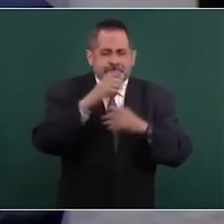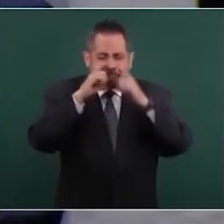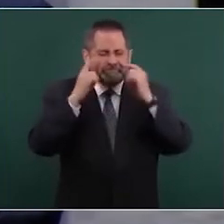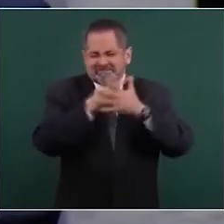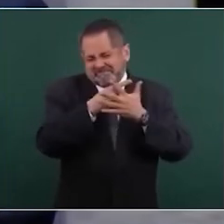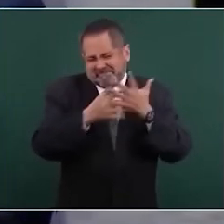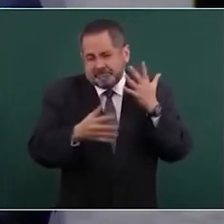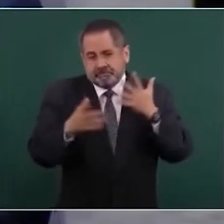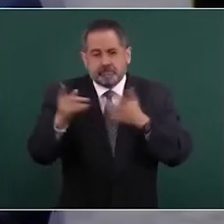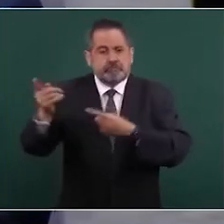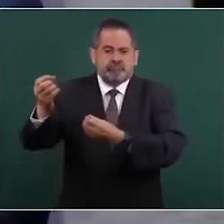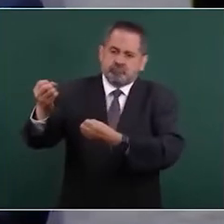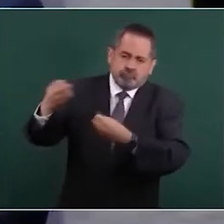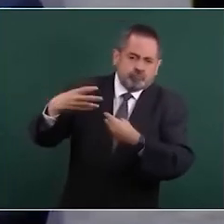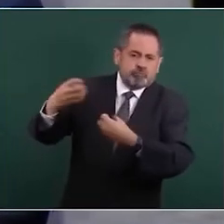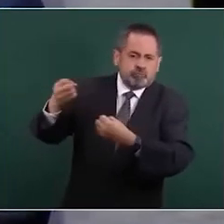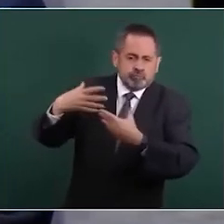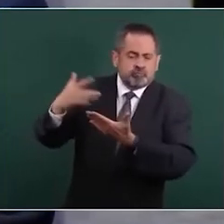ellos nos